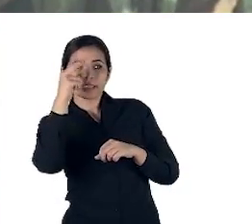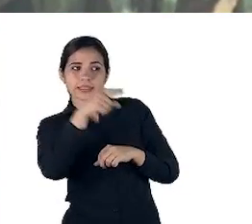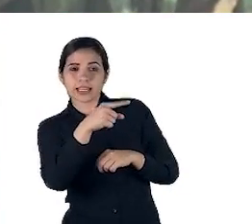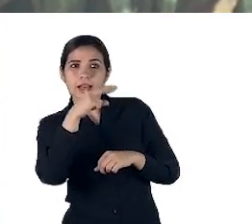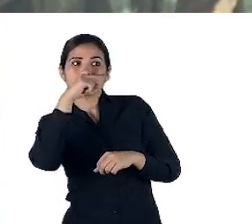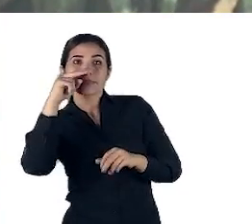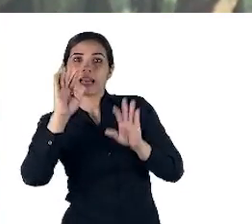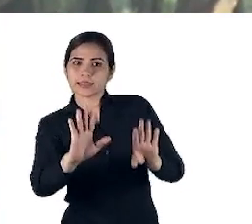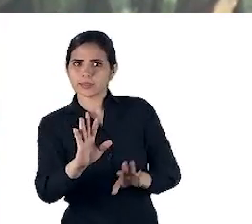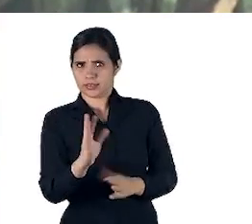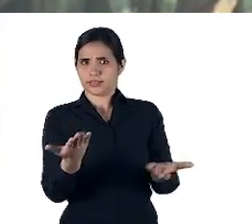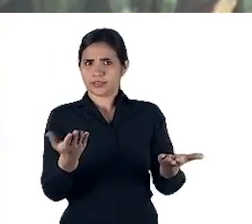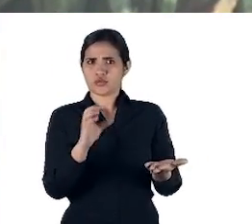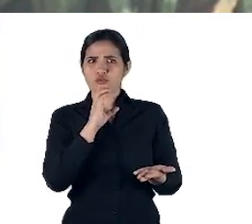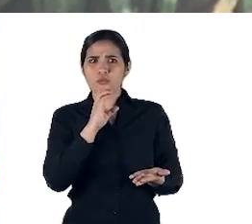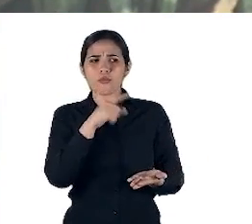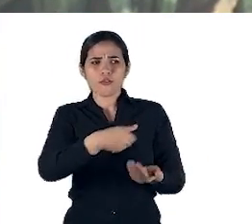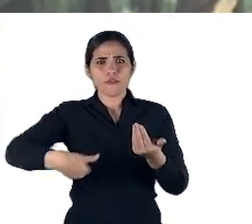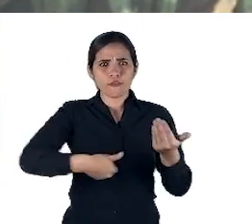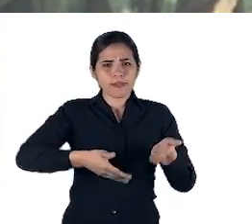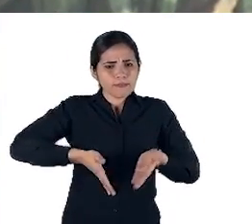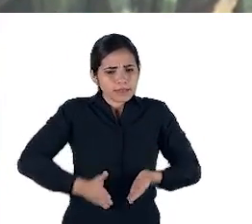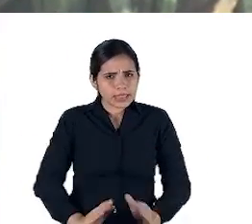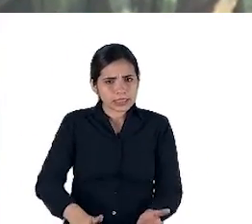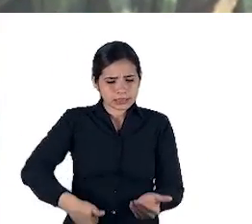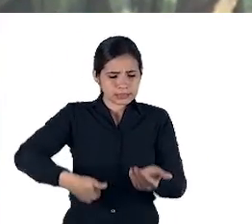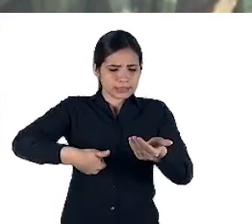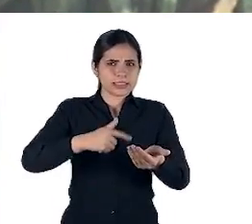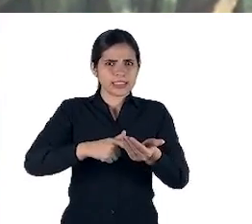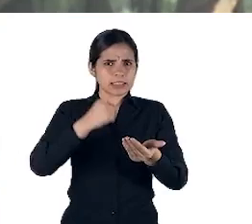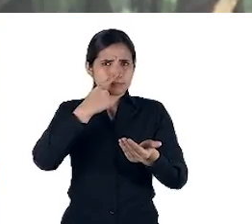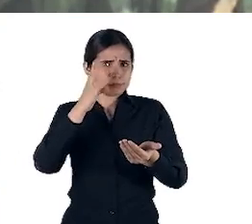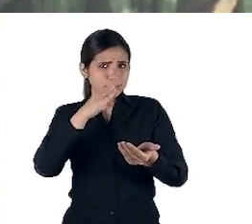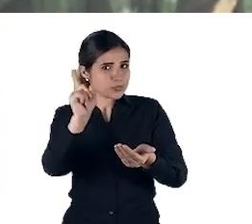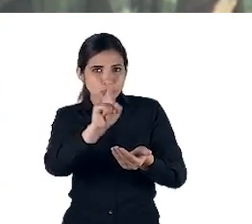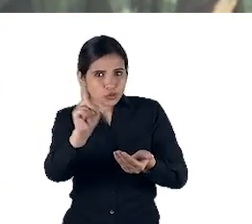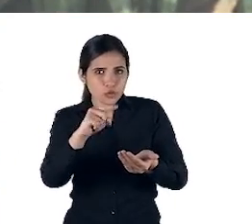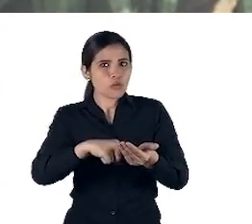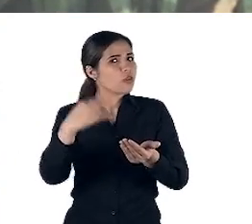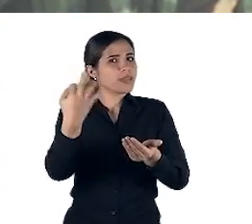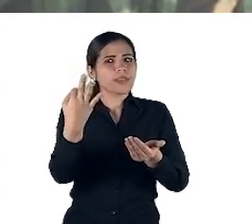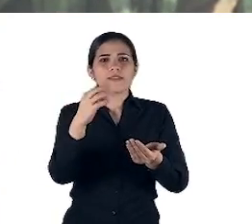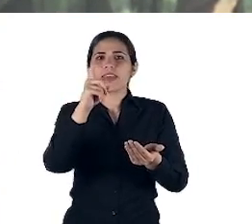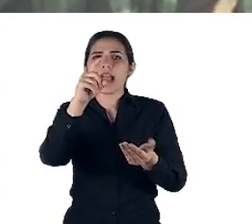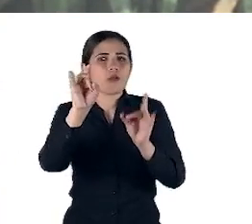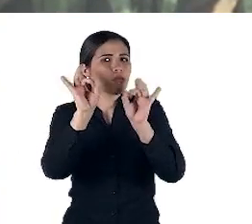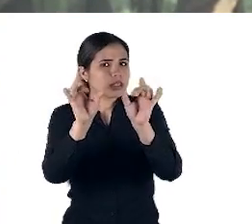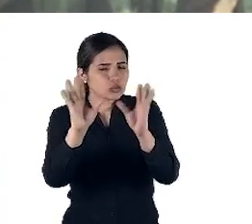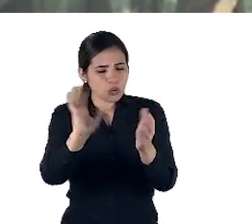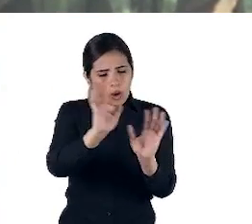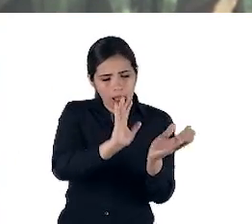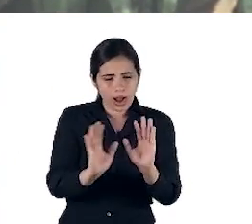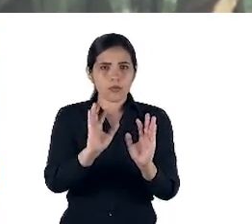tiene mal olor. El bebé tiene un aroma, pero riquísimo. No tenemos por qué bañarle de perfume ni estar poniéndole un montón de